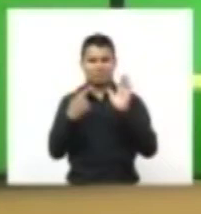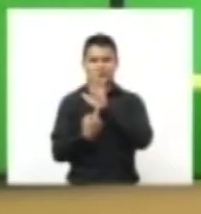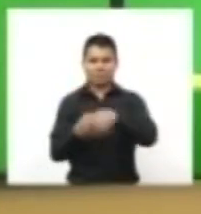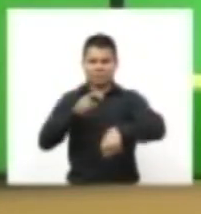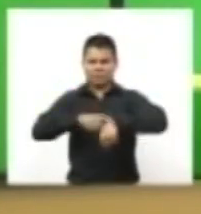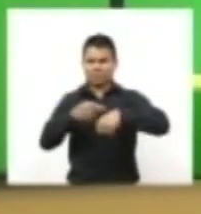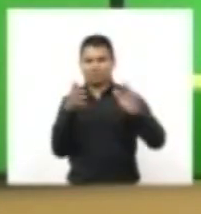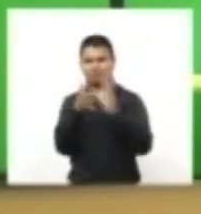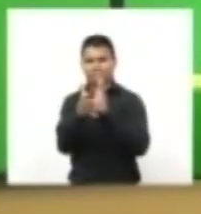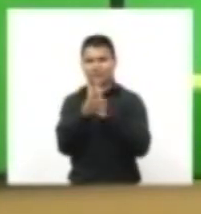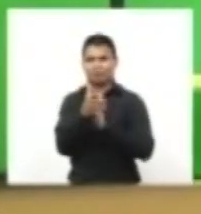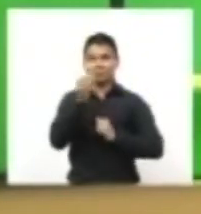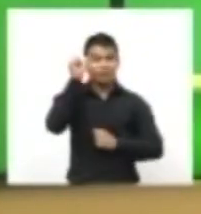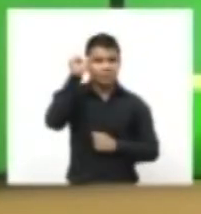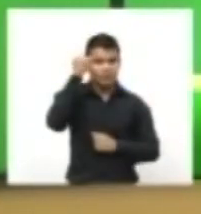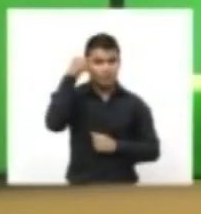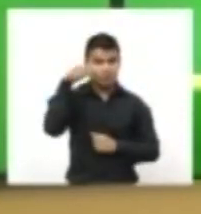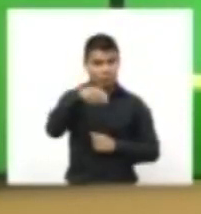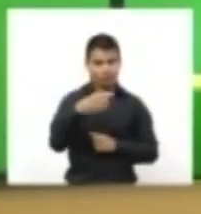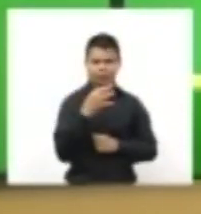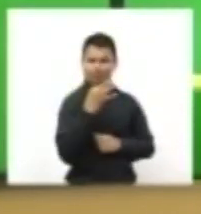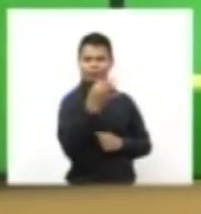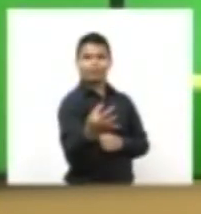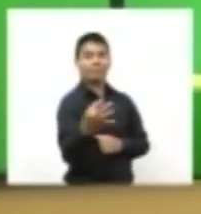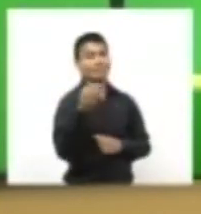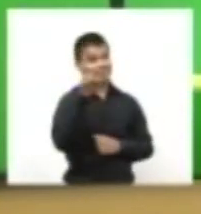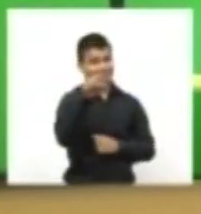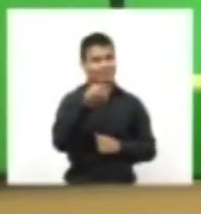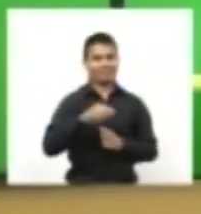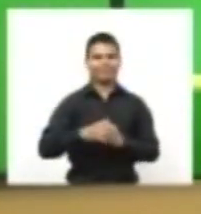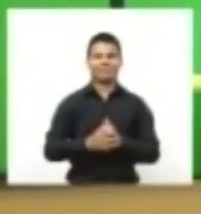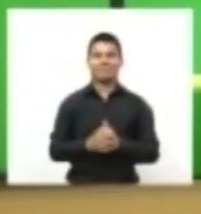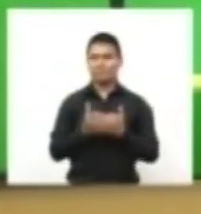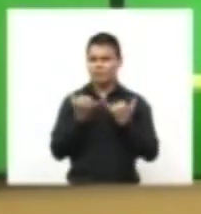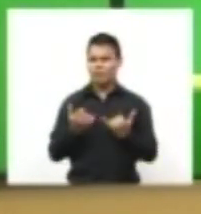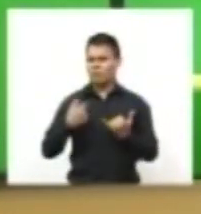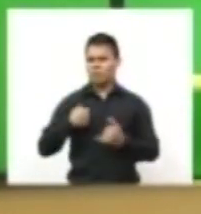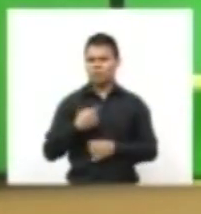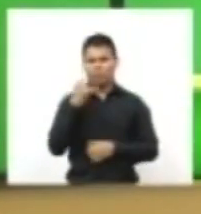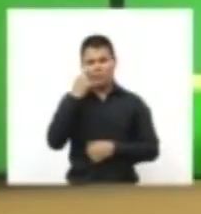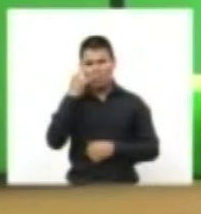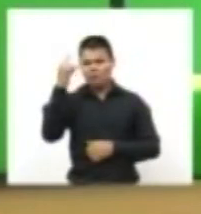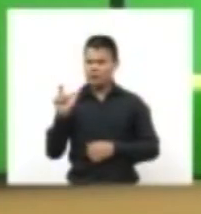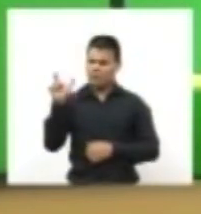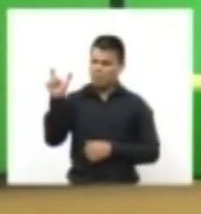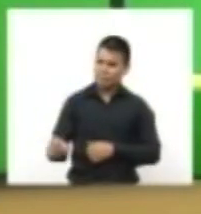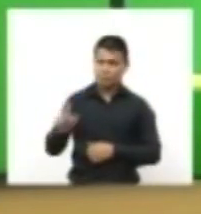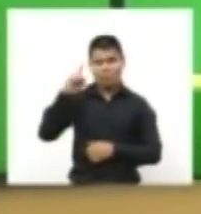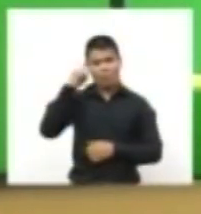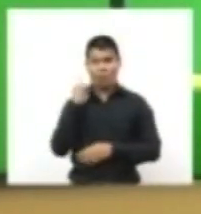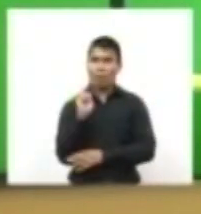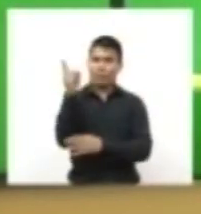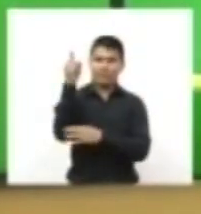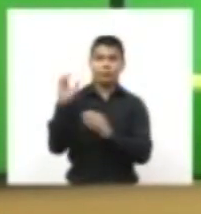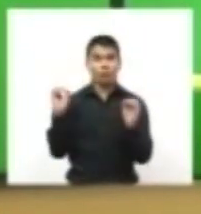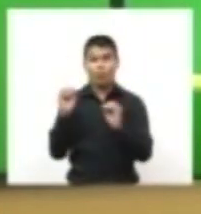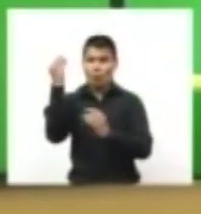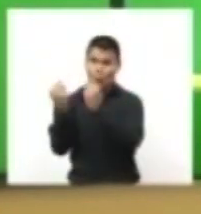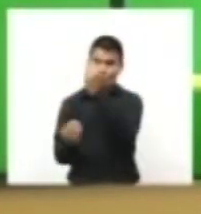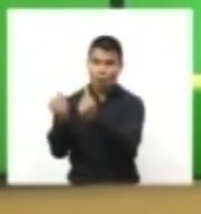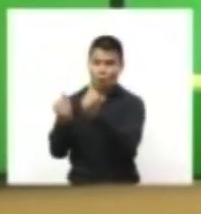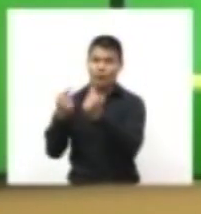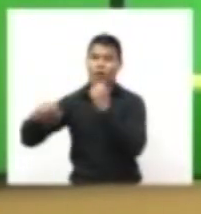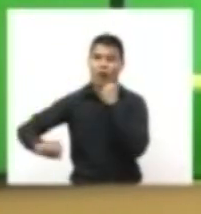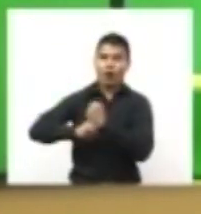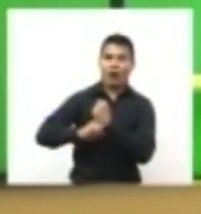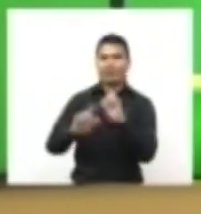Gracias a su elección, nuestro criterio periodístico no está sujeto a intereses particulares, llámense políticos o económicos. El respaldo que